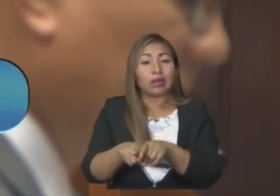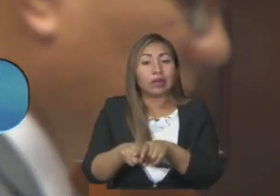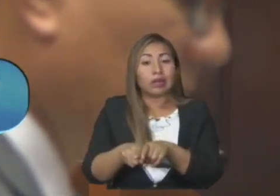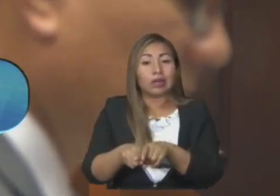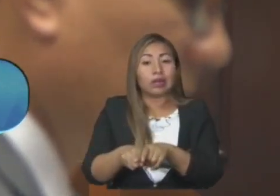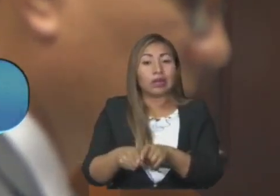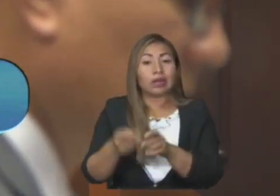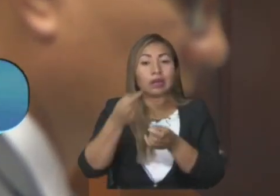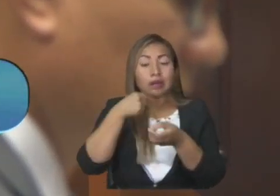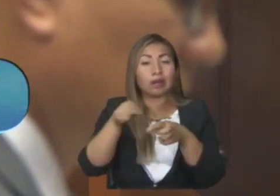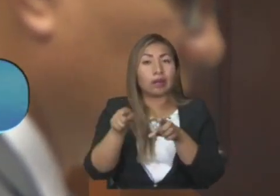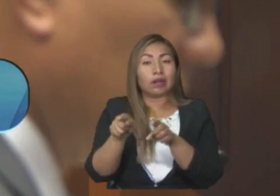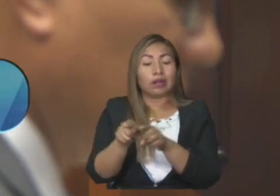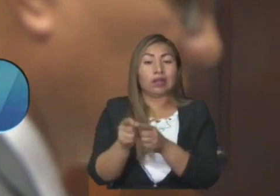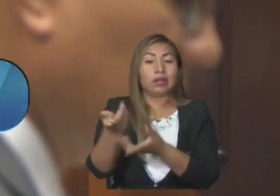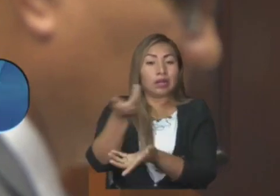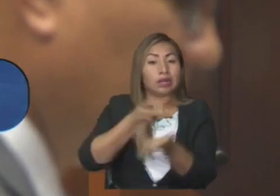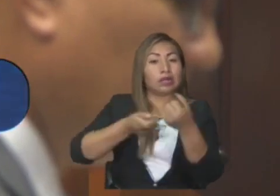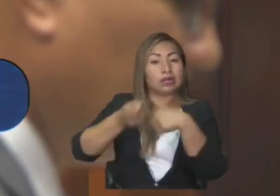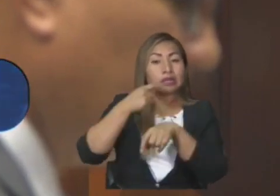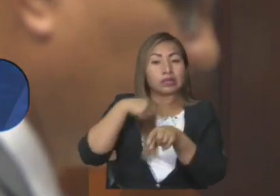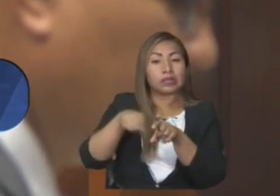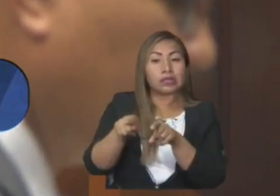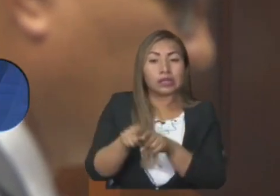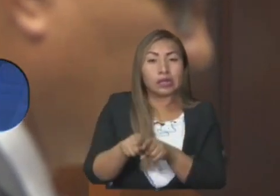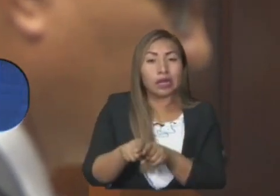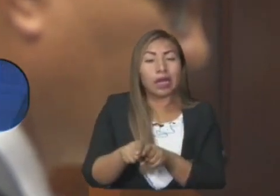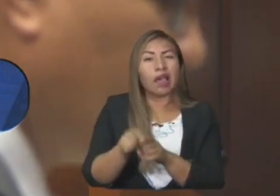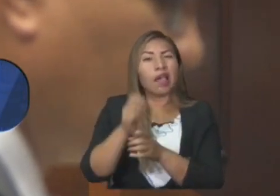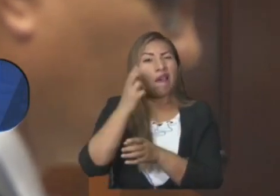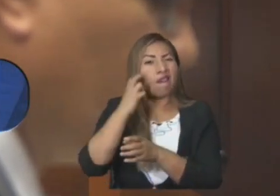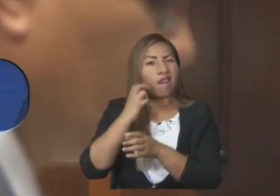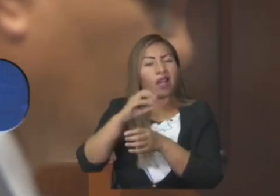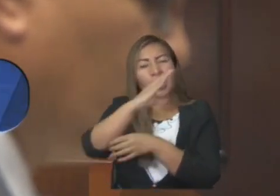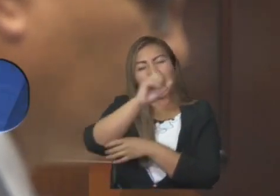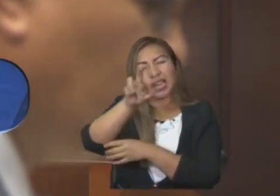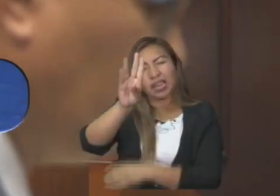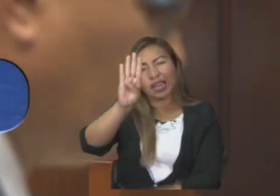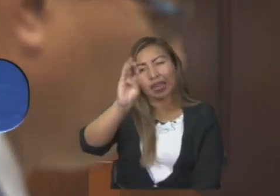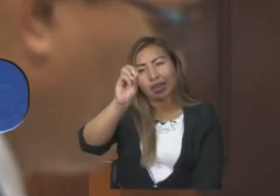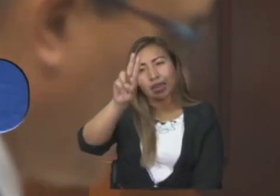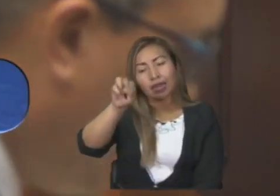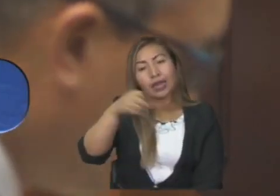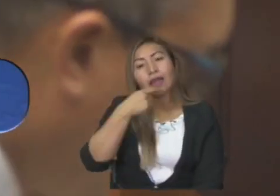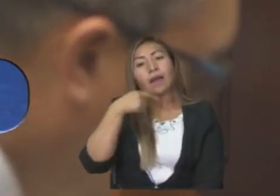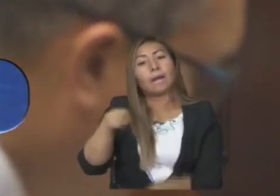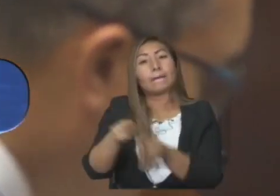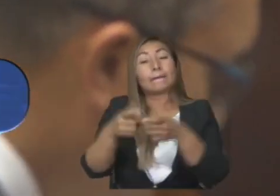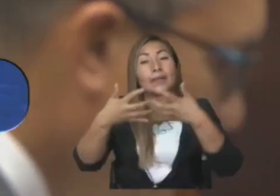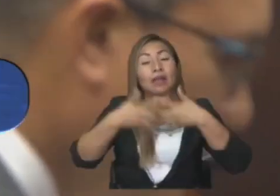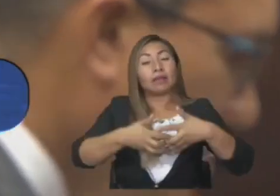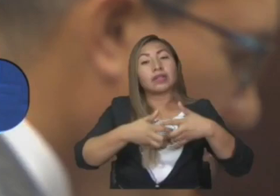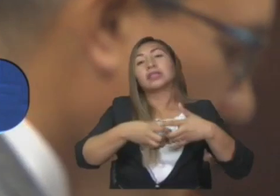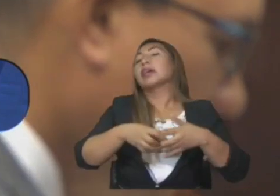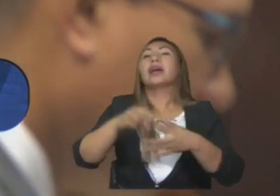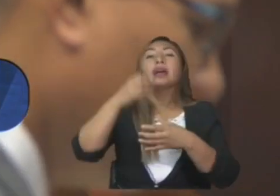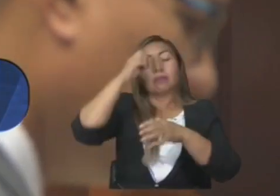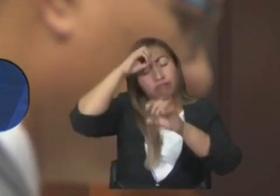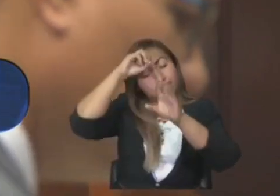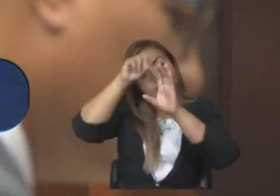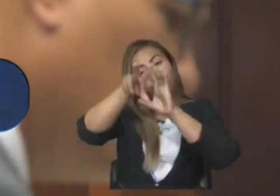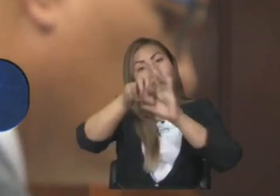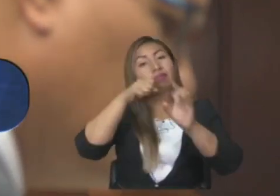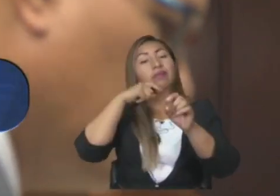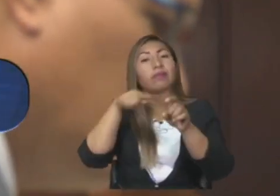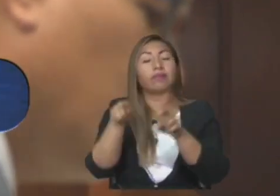declarado inconstitucional por la Corte Suprema de Justicia, la empresa minera Panamá tenía derecho a exoneración de los